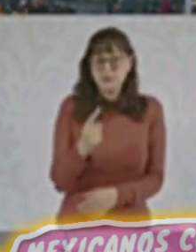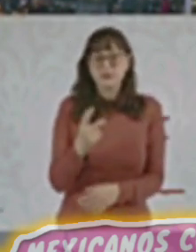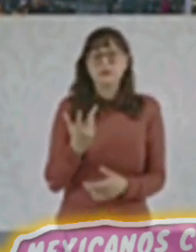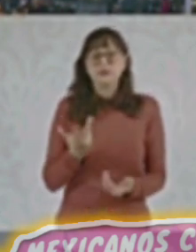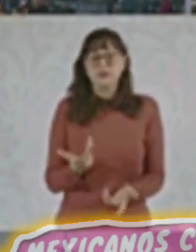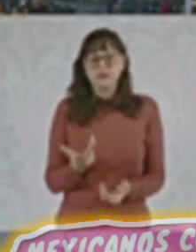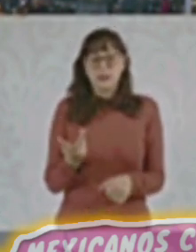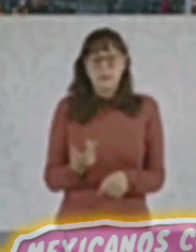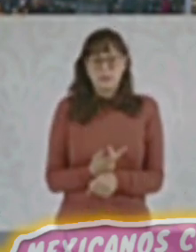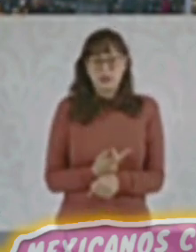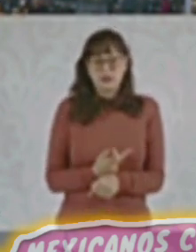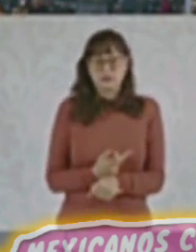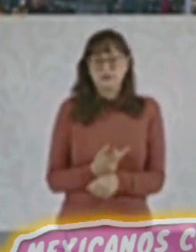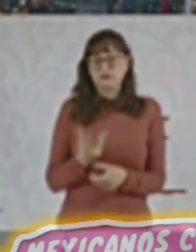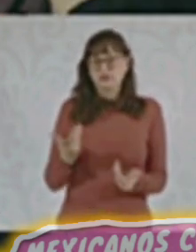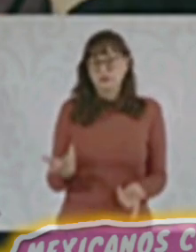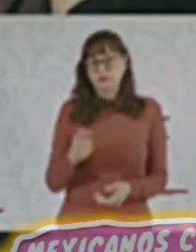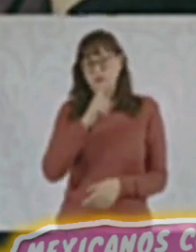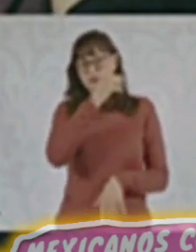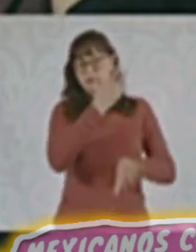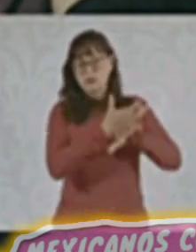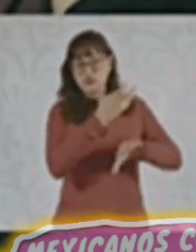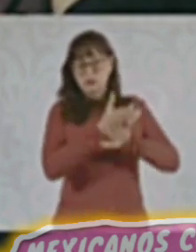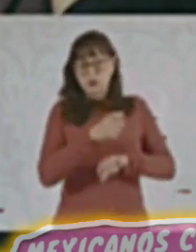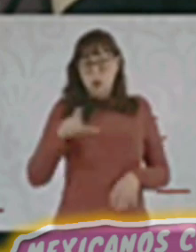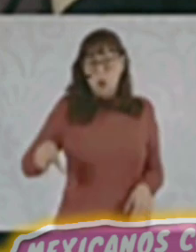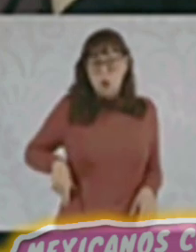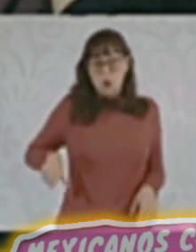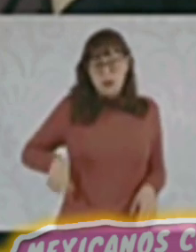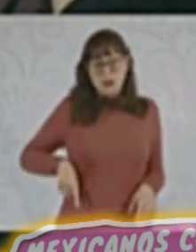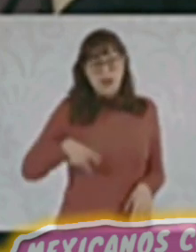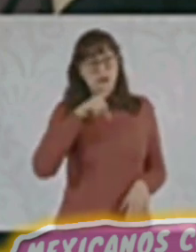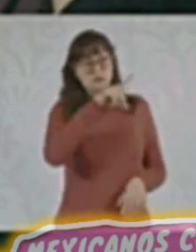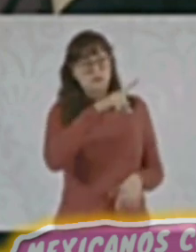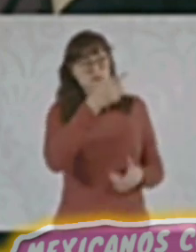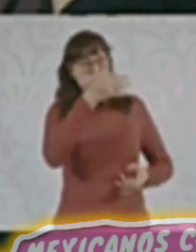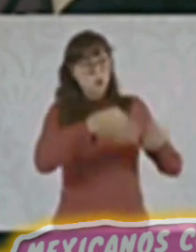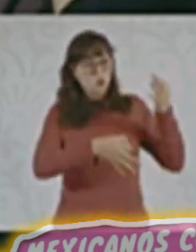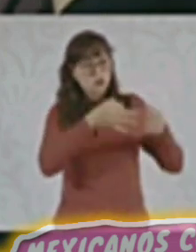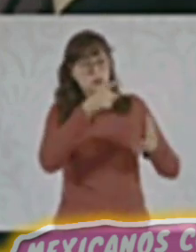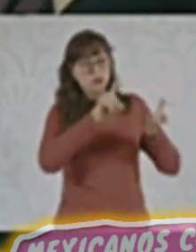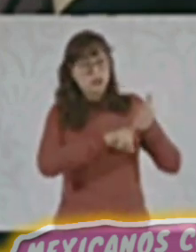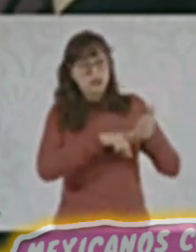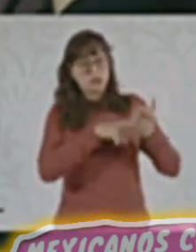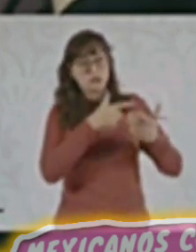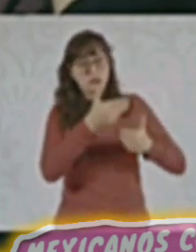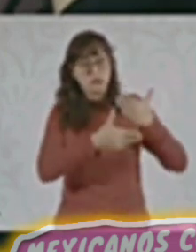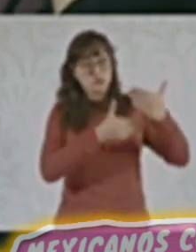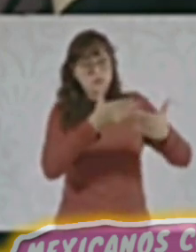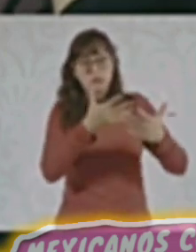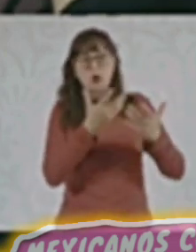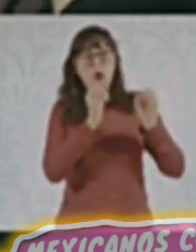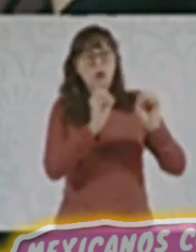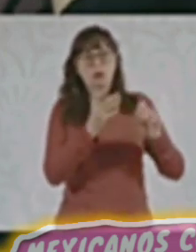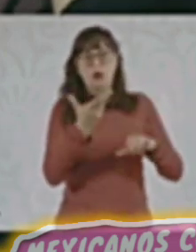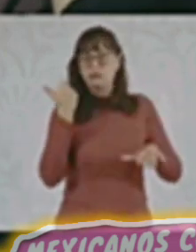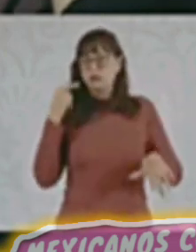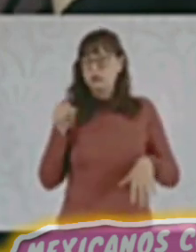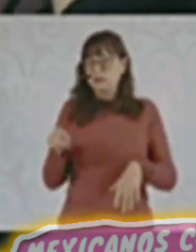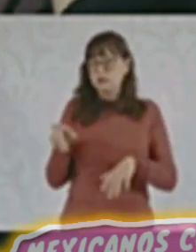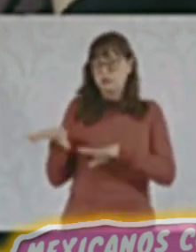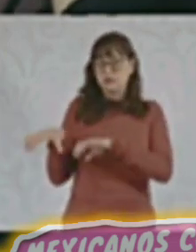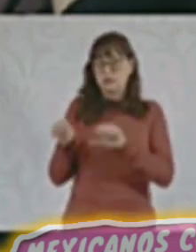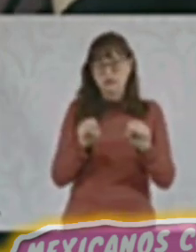esperando información de parte del gobierno de Estados Unidos sobre el proceso, el operativo de